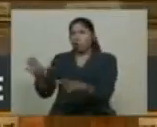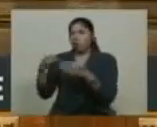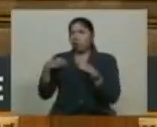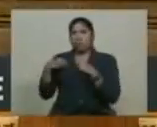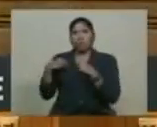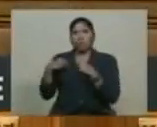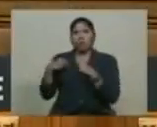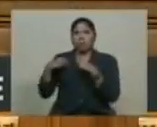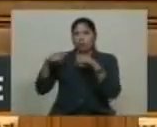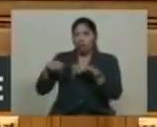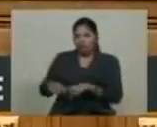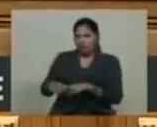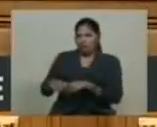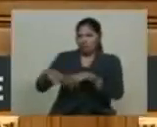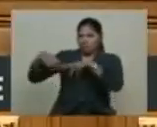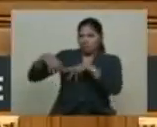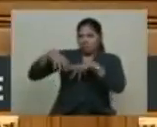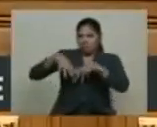nuestra patria sagrada.